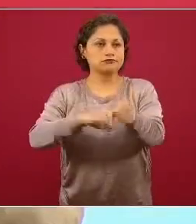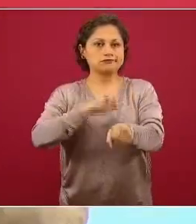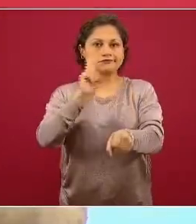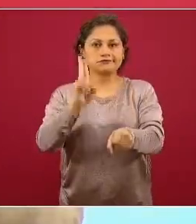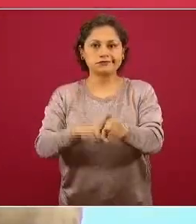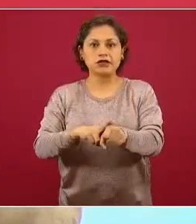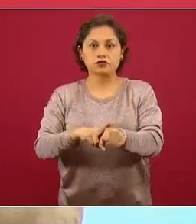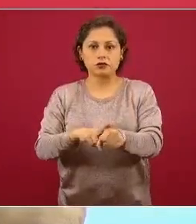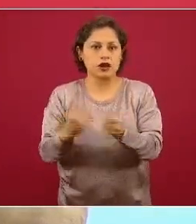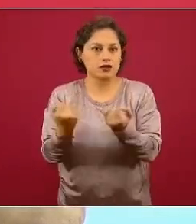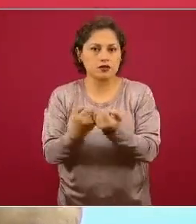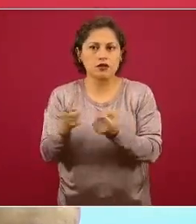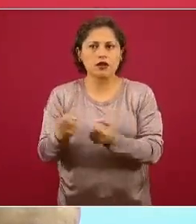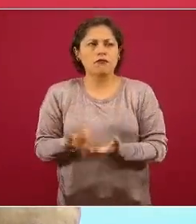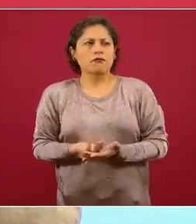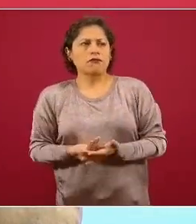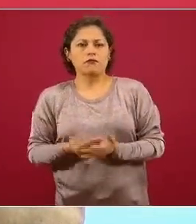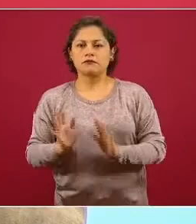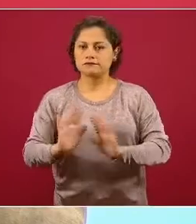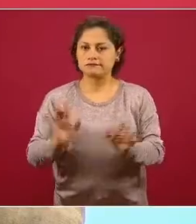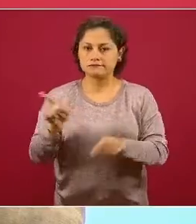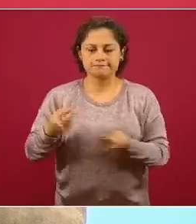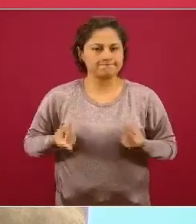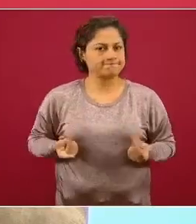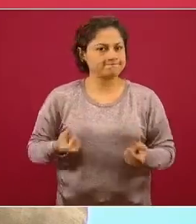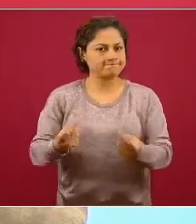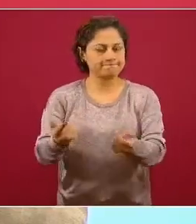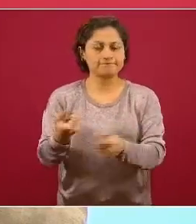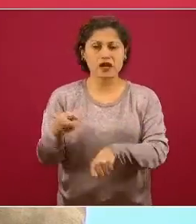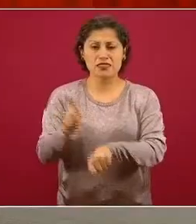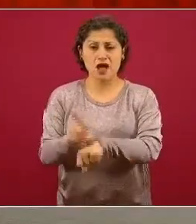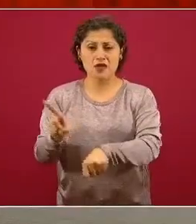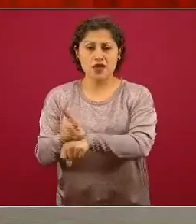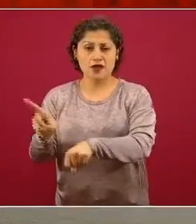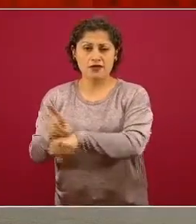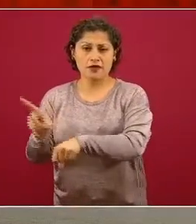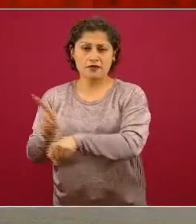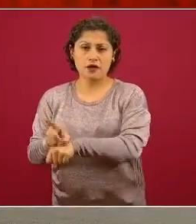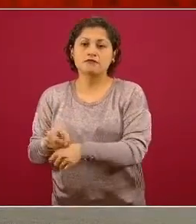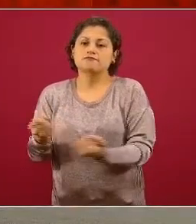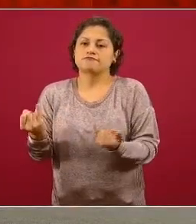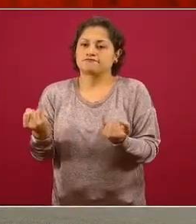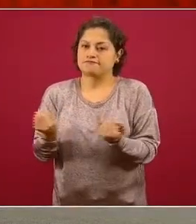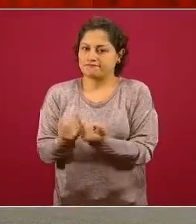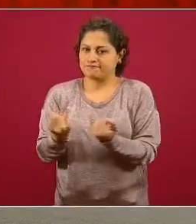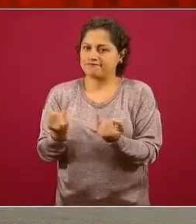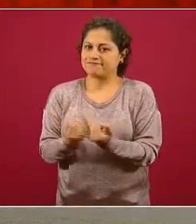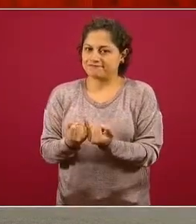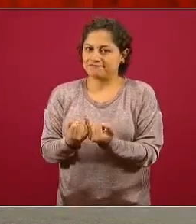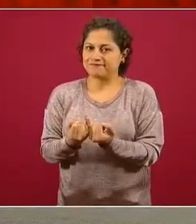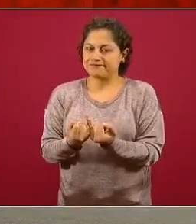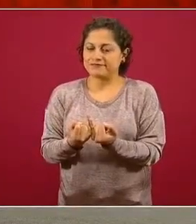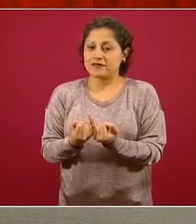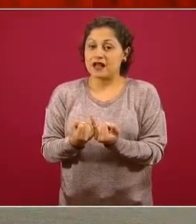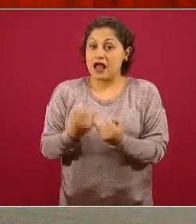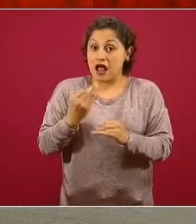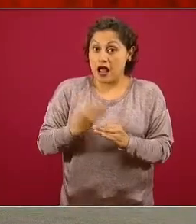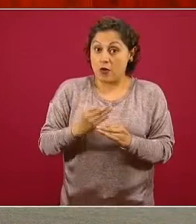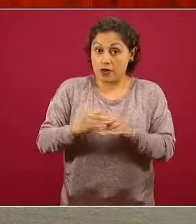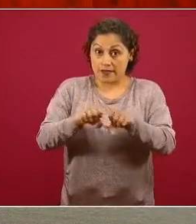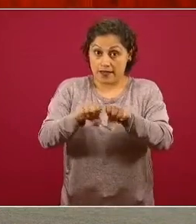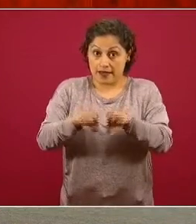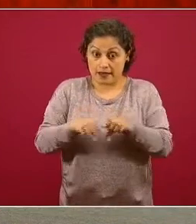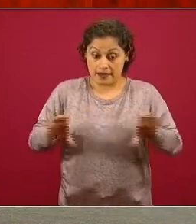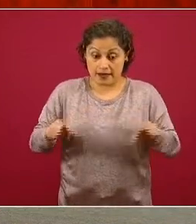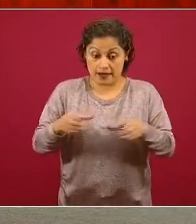es 24 horas al día, los 7 días de la semana. Todo el tiempo está activo el Comando Unificado COVID, que nos ha